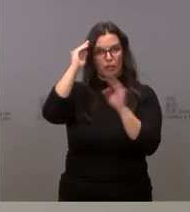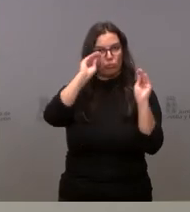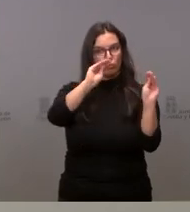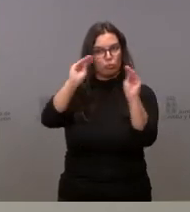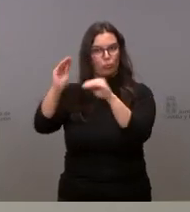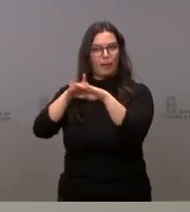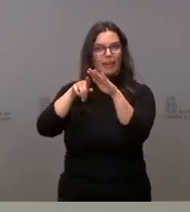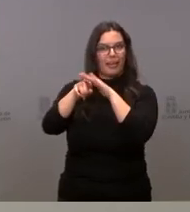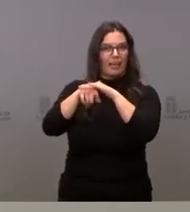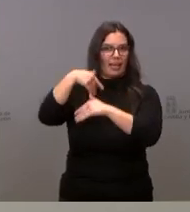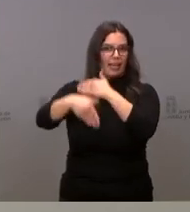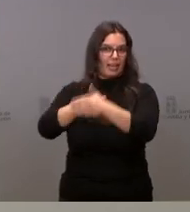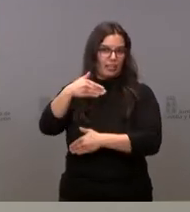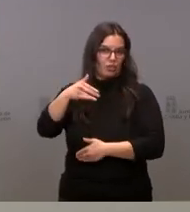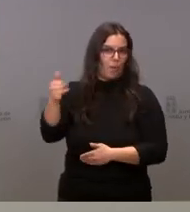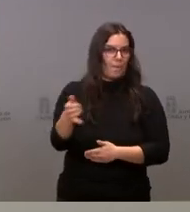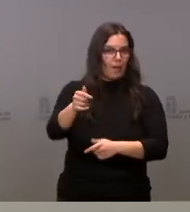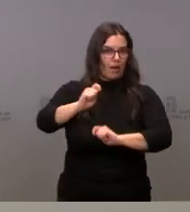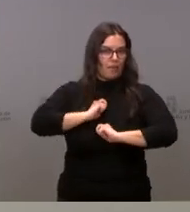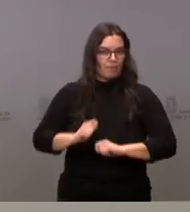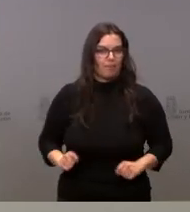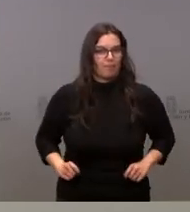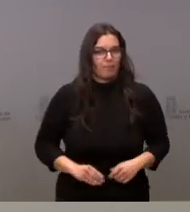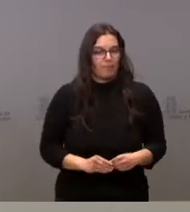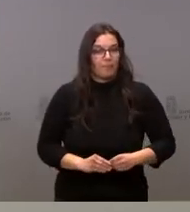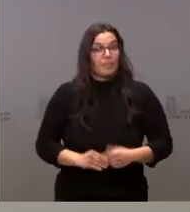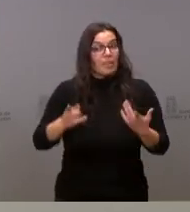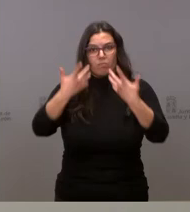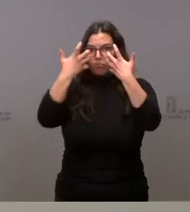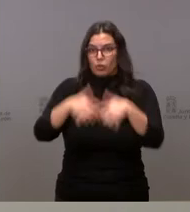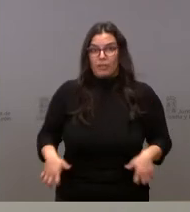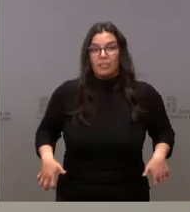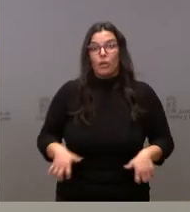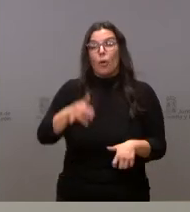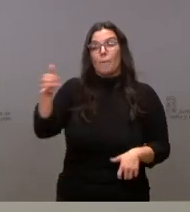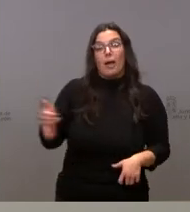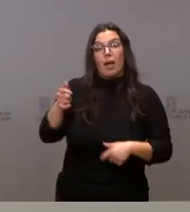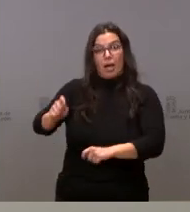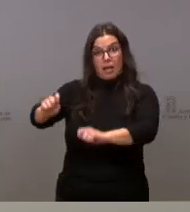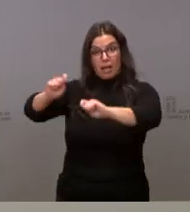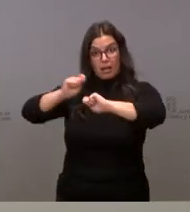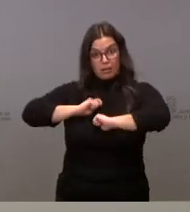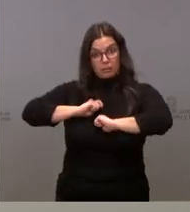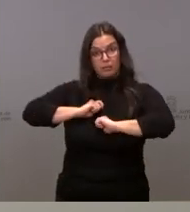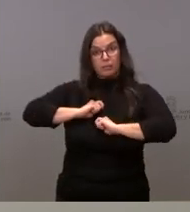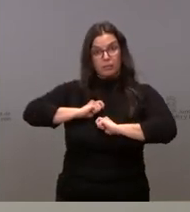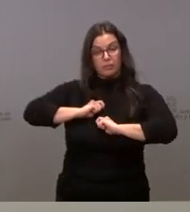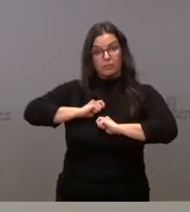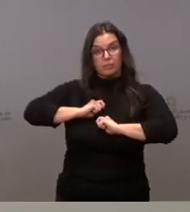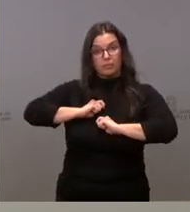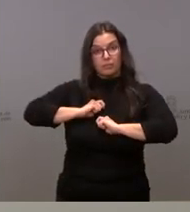la incapacidad temporal y en ese momento automáticamente el justificante el médico desde la consulta